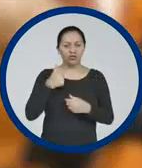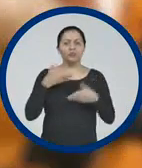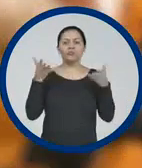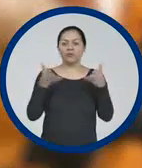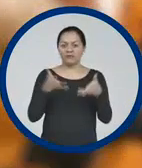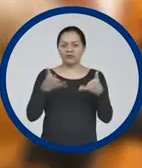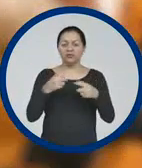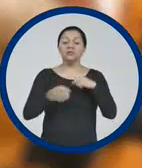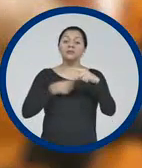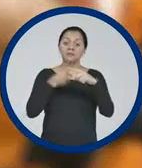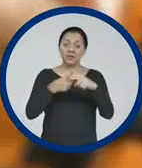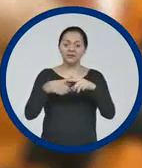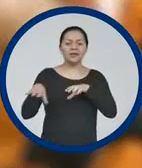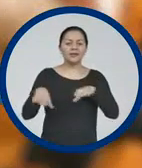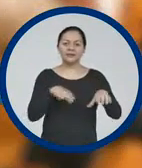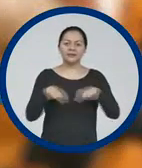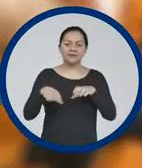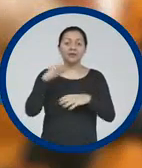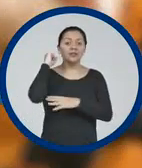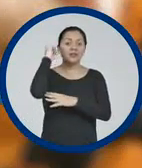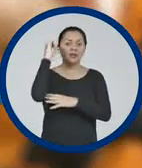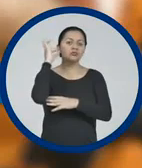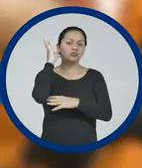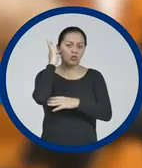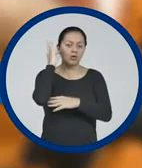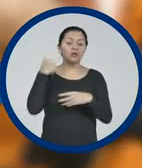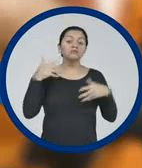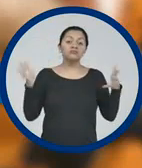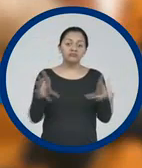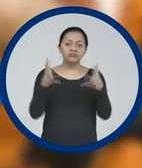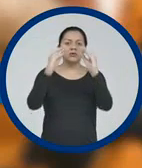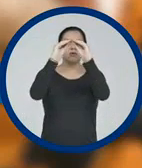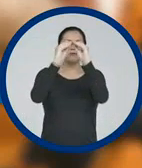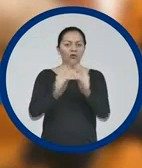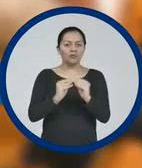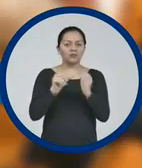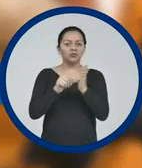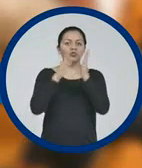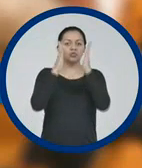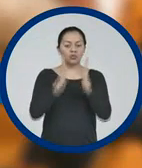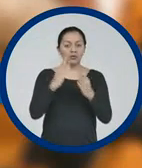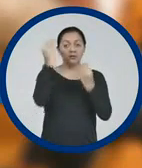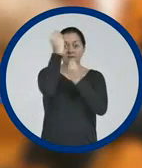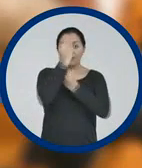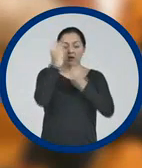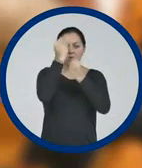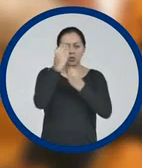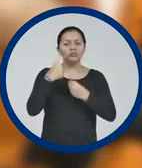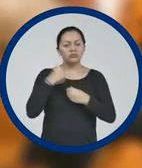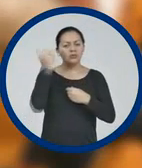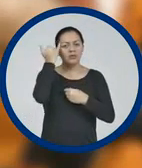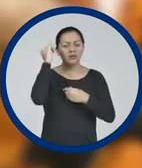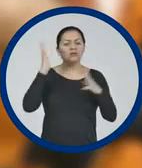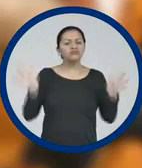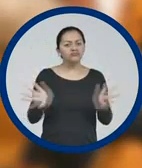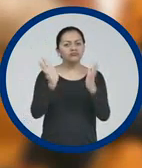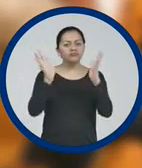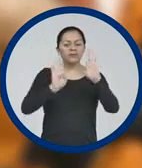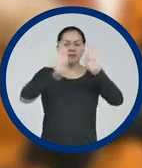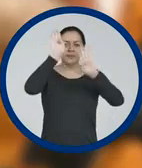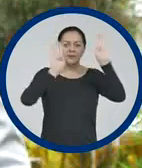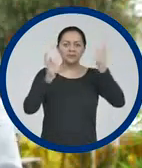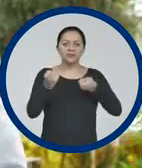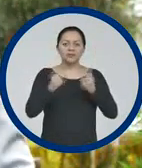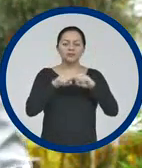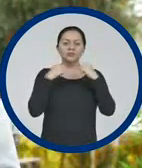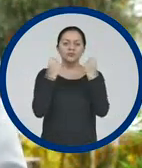trayectoria? Activista por los derechos de las mujeres, promotora en formación ciudadana y valores, impulsora de participación y